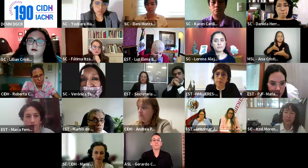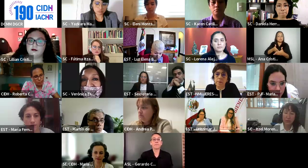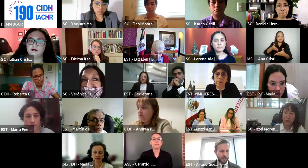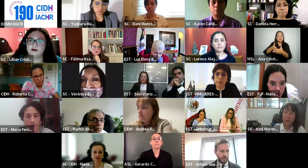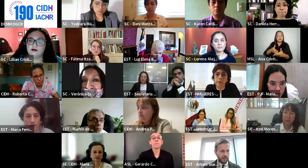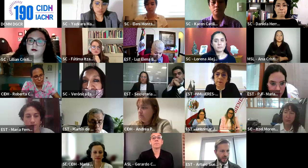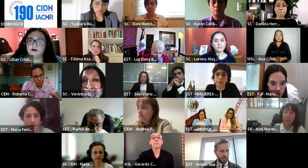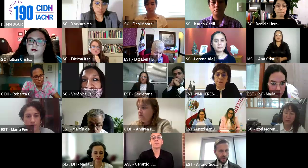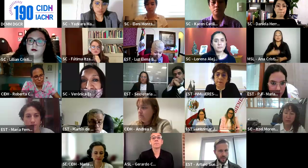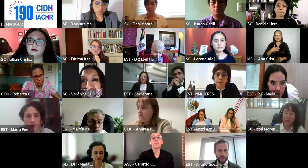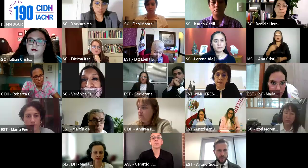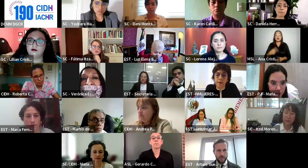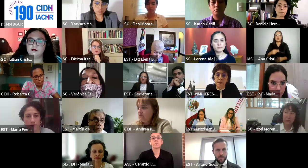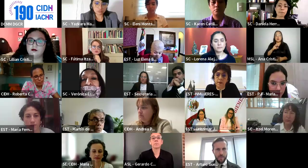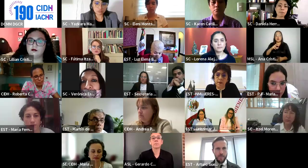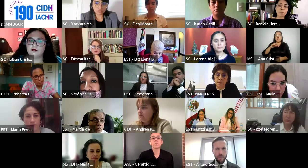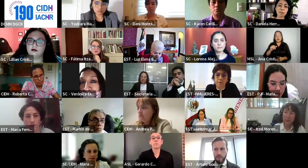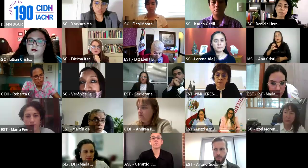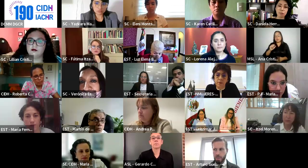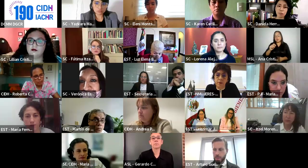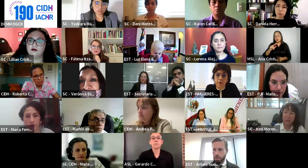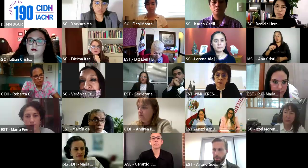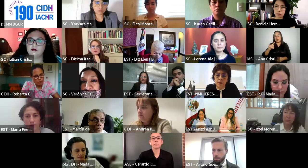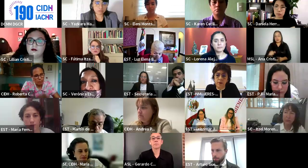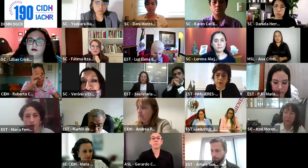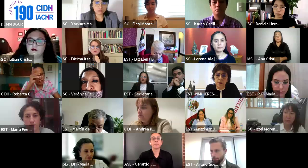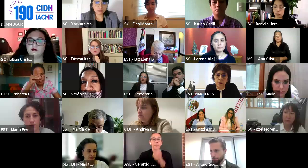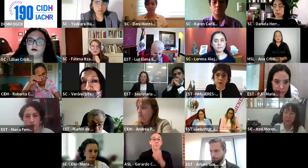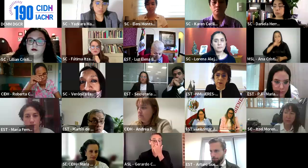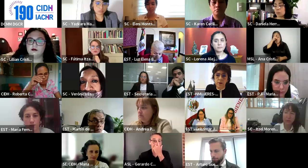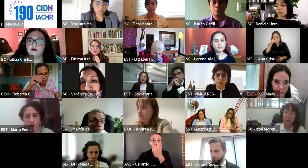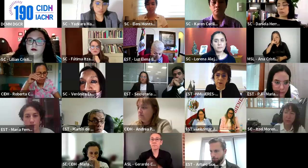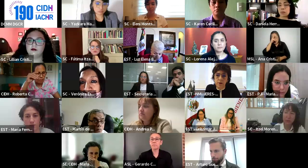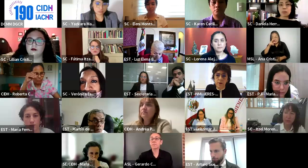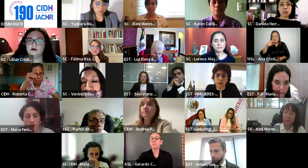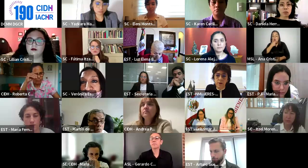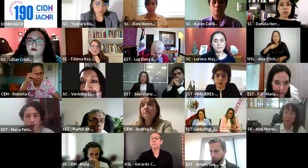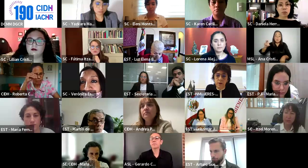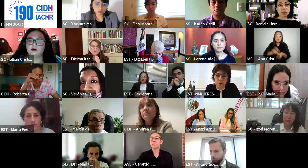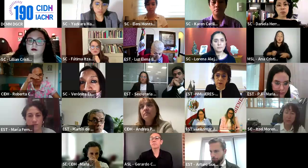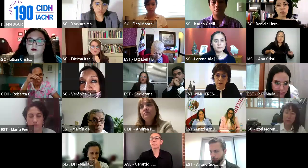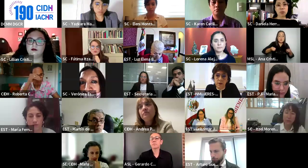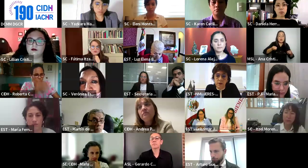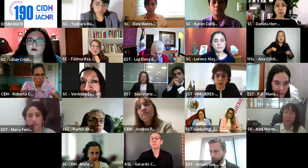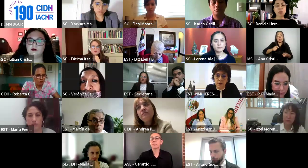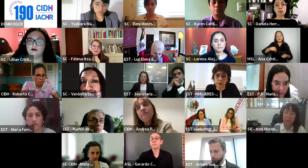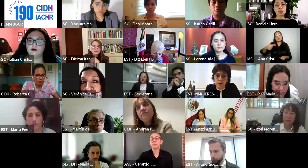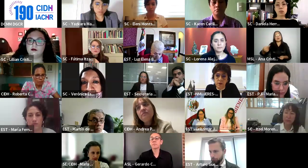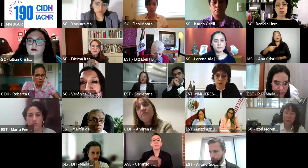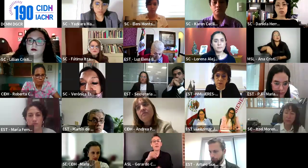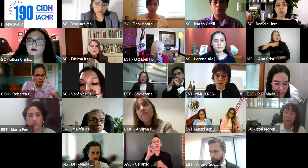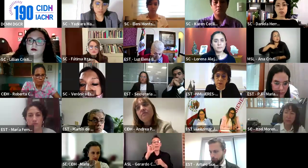Soy Verónica Escutia, de Por el Derecho a Existir. La violencia machista tiene consecuencias en la salud física de las mujeres que la hemos